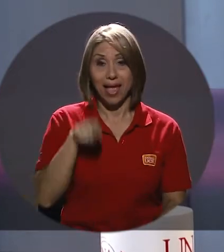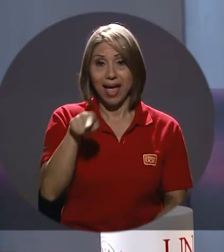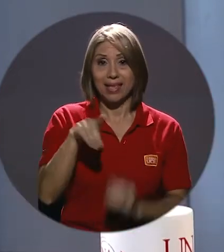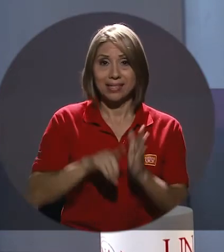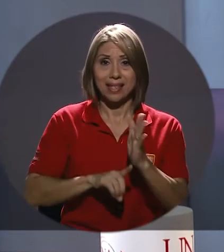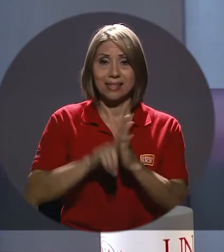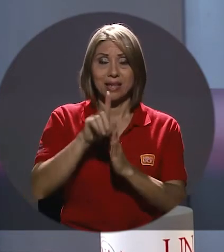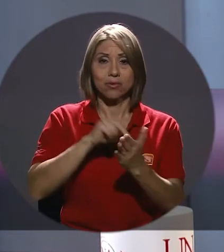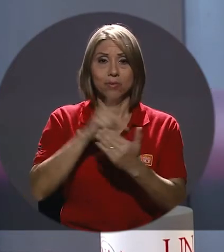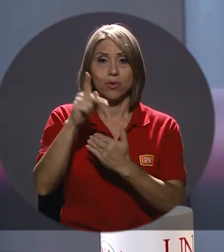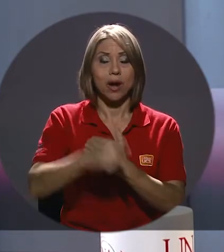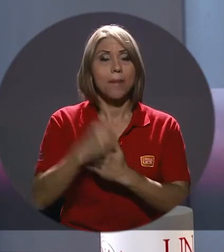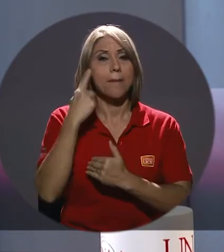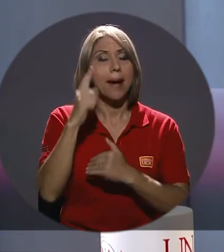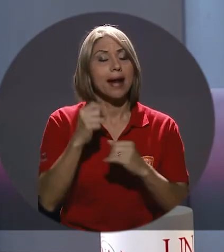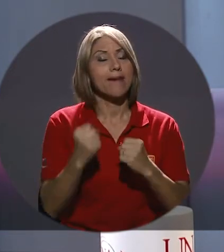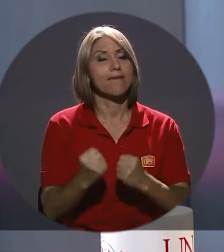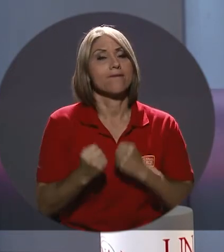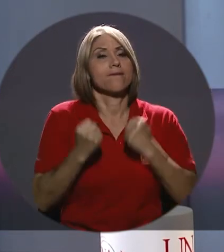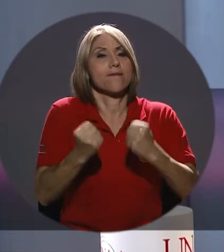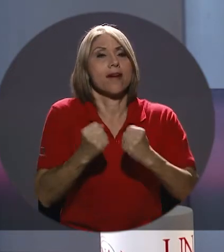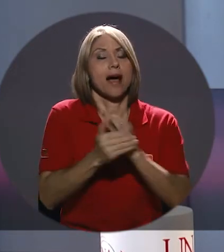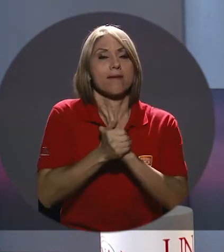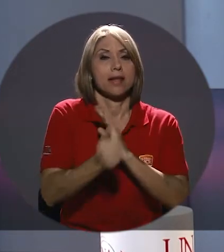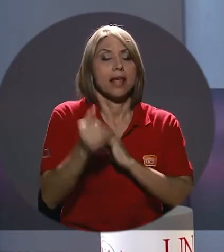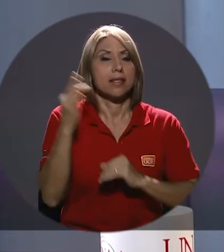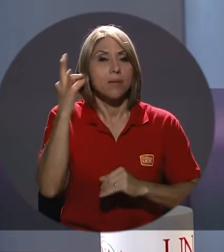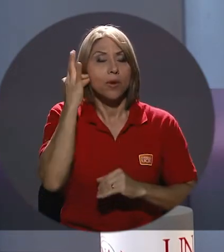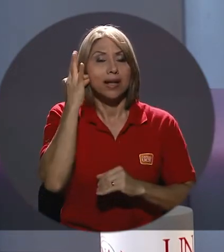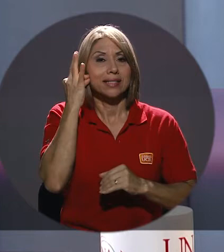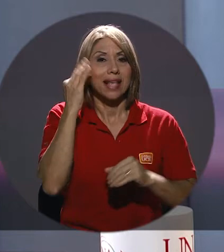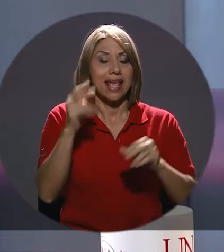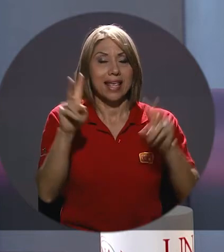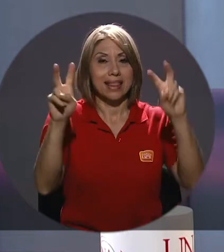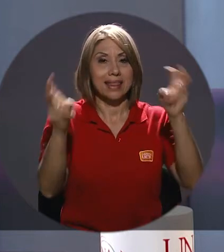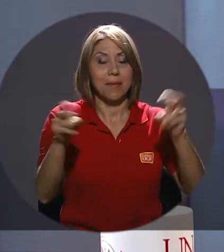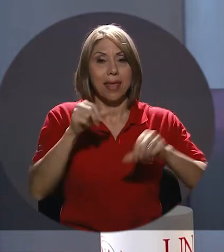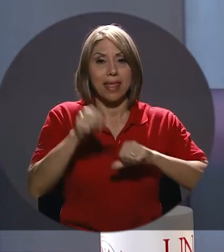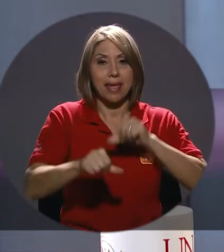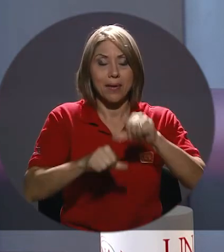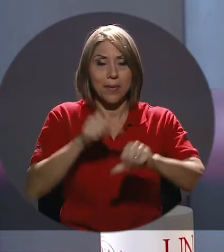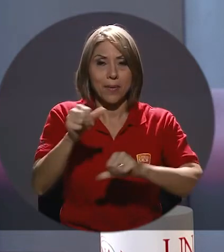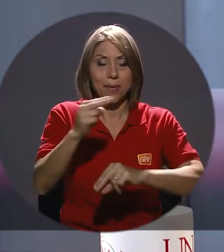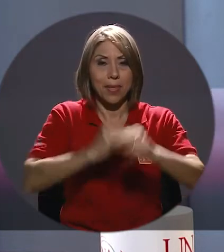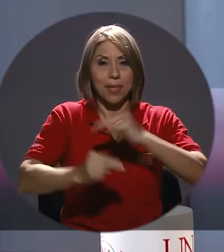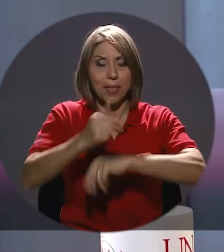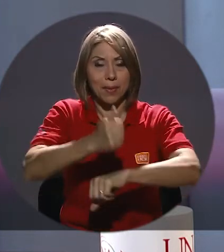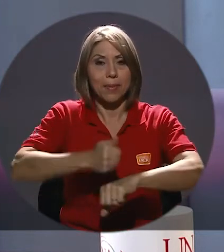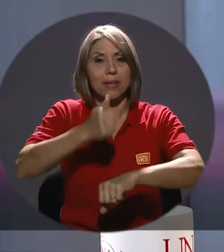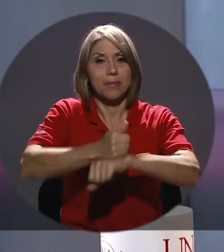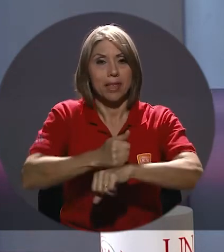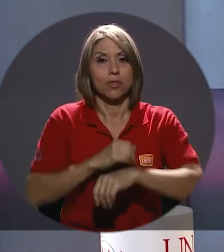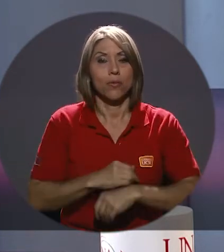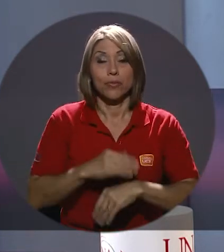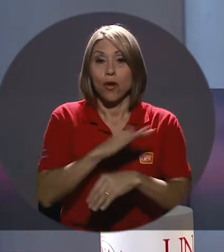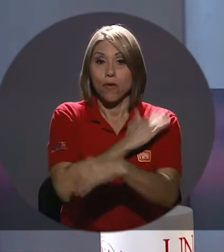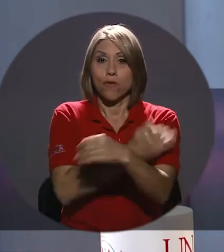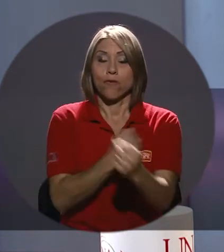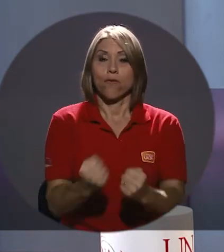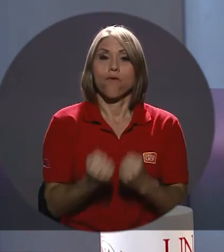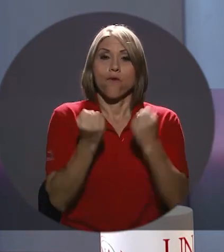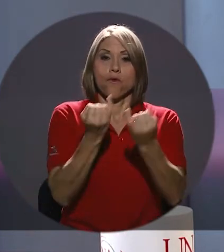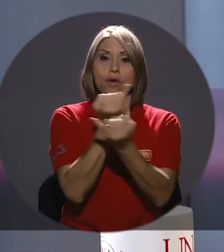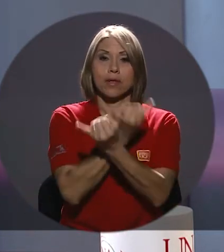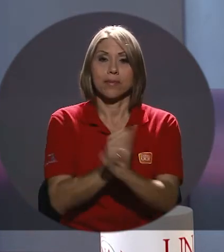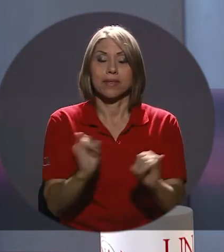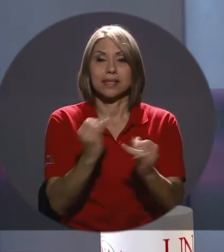se desarrolla un programa para potenciar las habilidades de las mujeres en el tema del emprendimiento. Reconocen que fortalecer la independencia económica